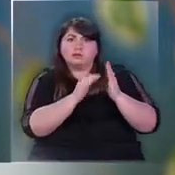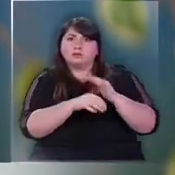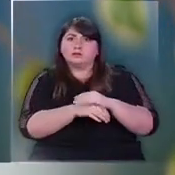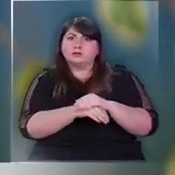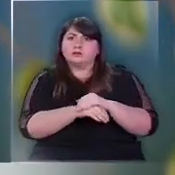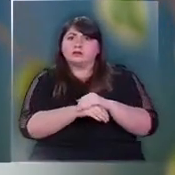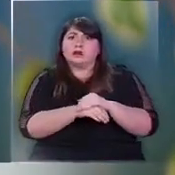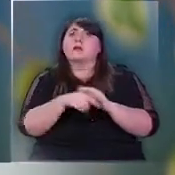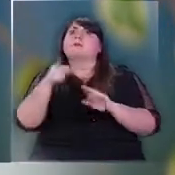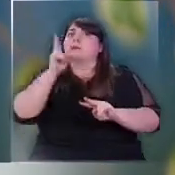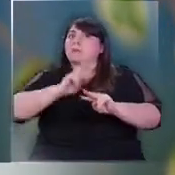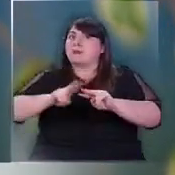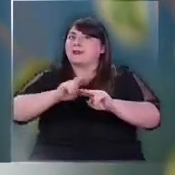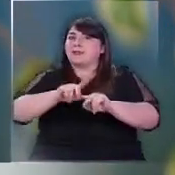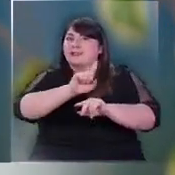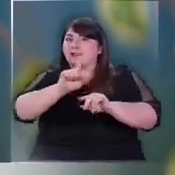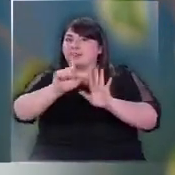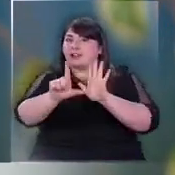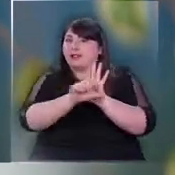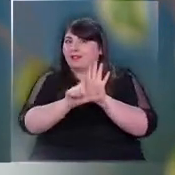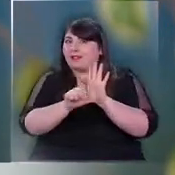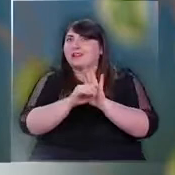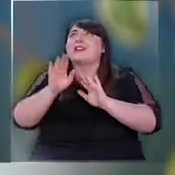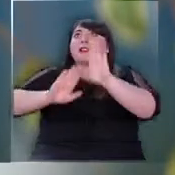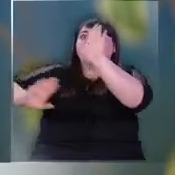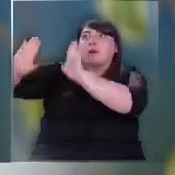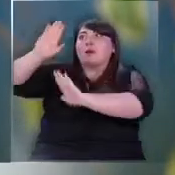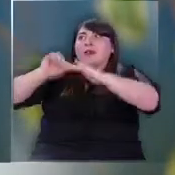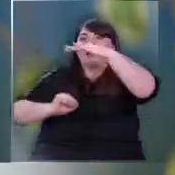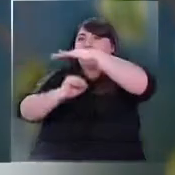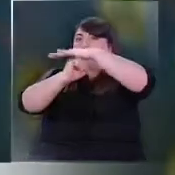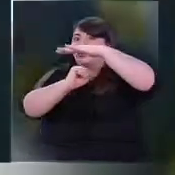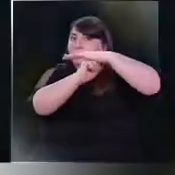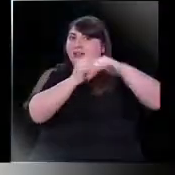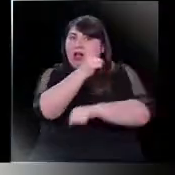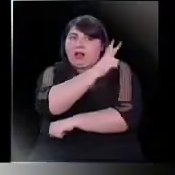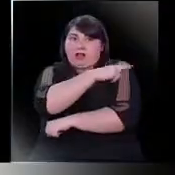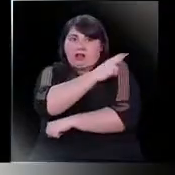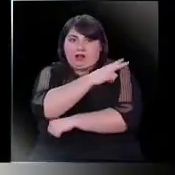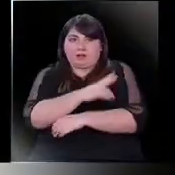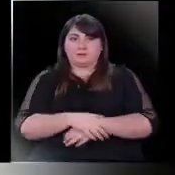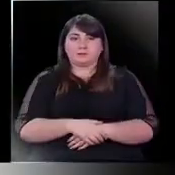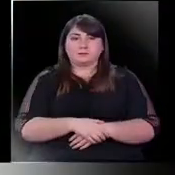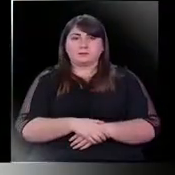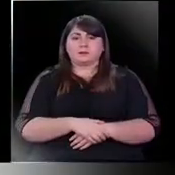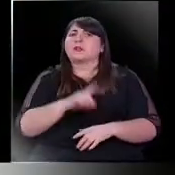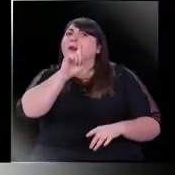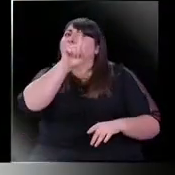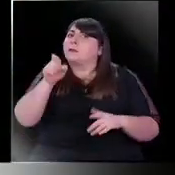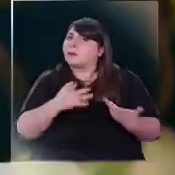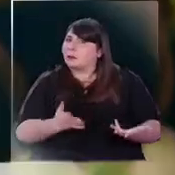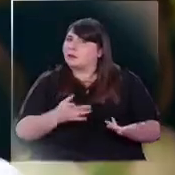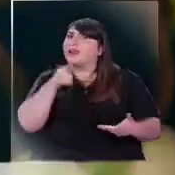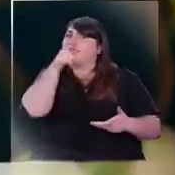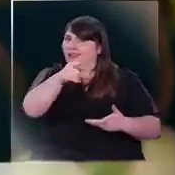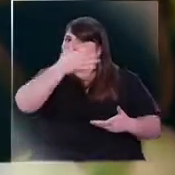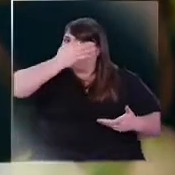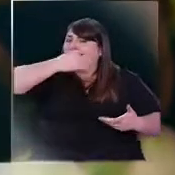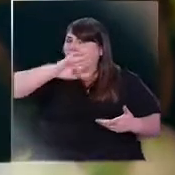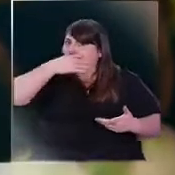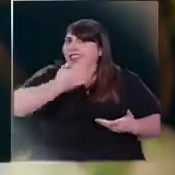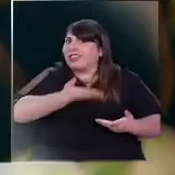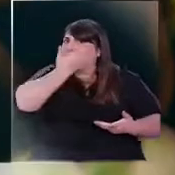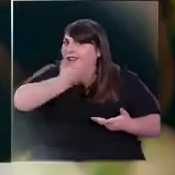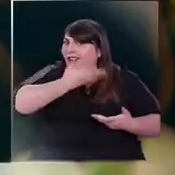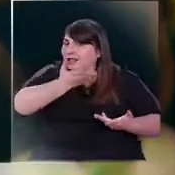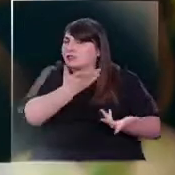para cometer ilícitos y para proteger al alto mando, a los señores generales. La pregunta es, ¿estas declaraciones podrían ser,